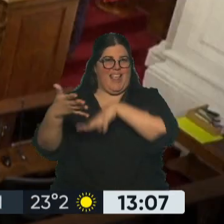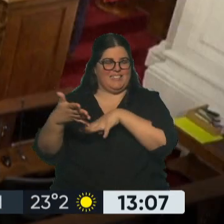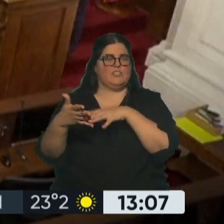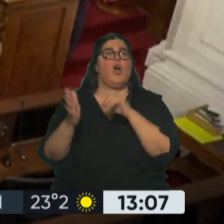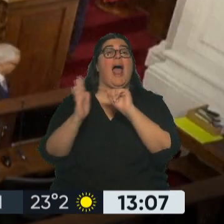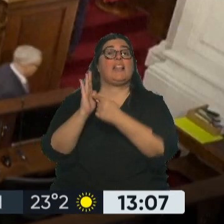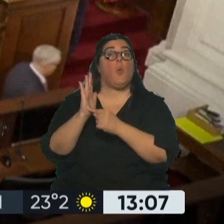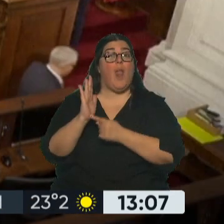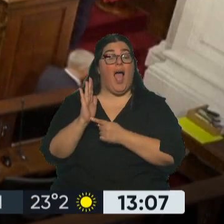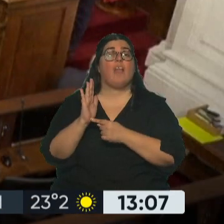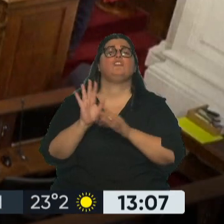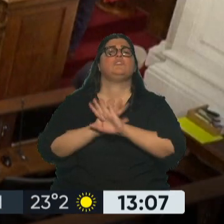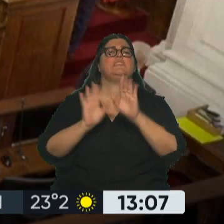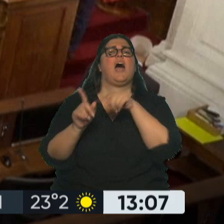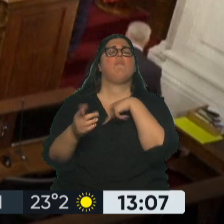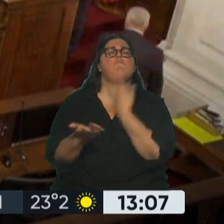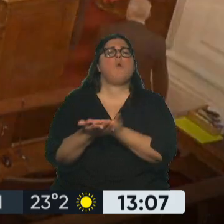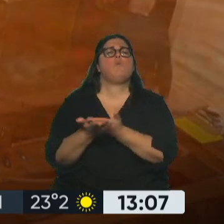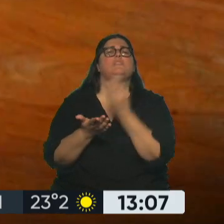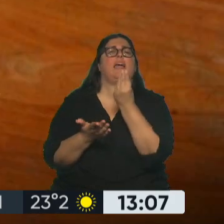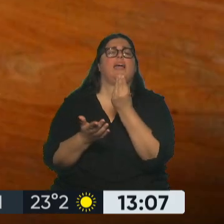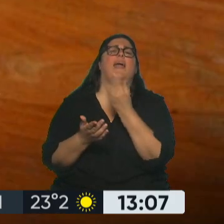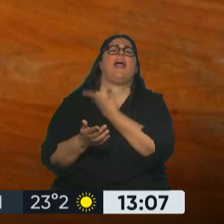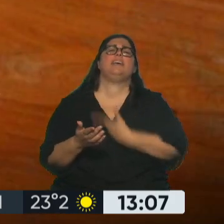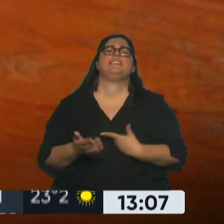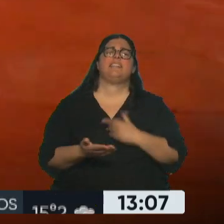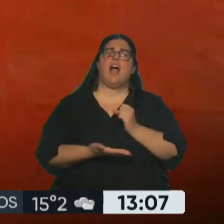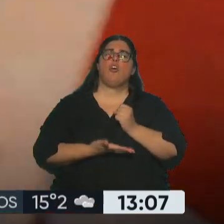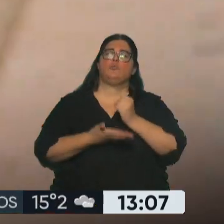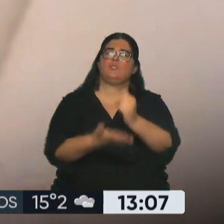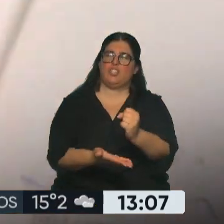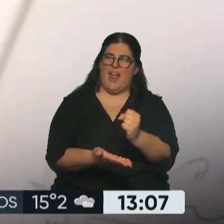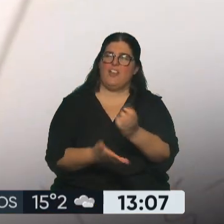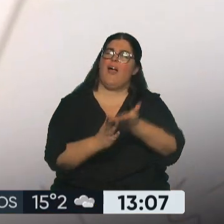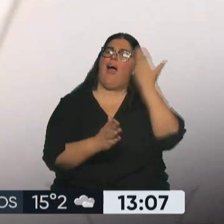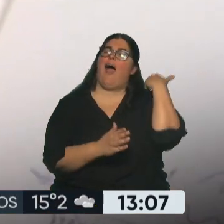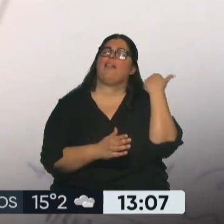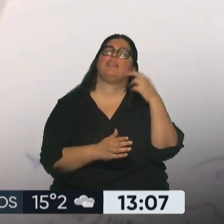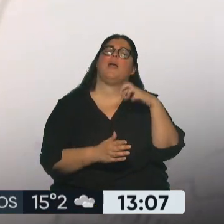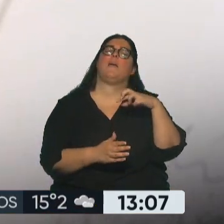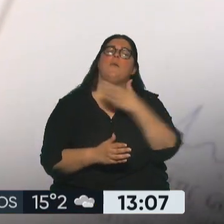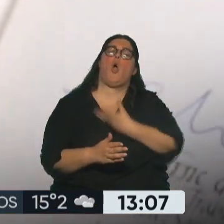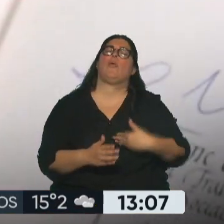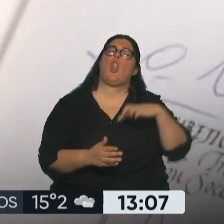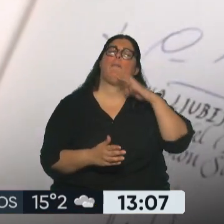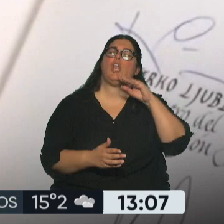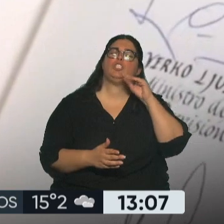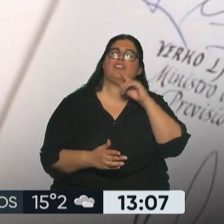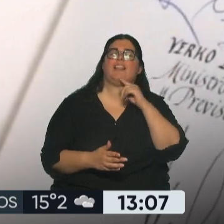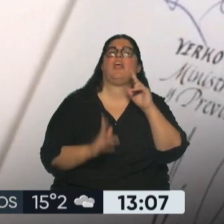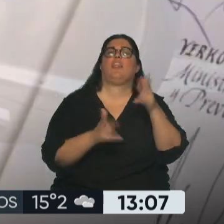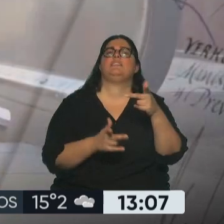derecha había logrado imponer el modelo de Estado subsidiario presente en la Constitución pinochetista que permite a los privados cumplir un